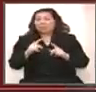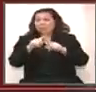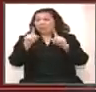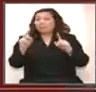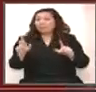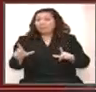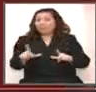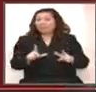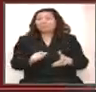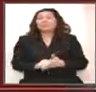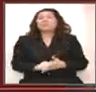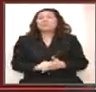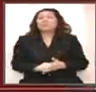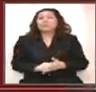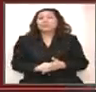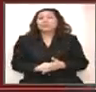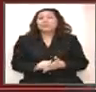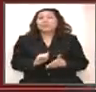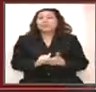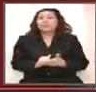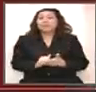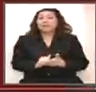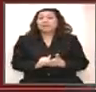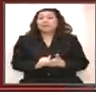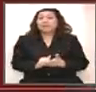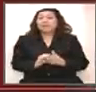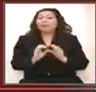pantalla y en las fechas en que han sido